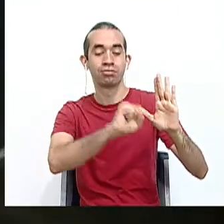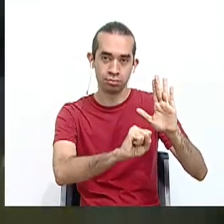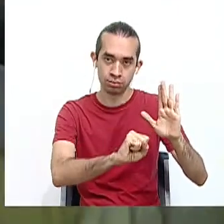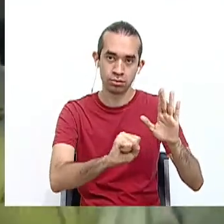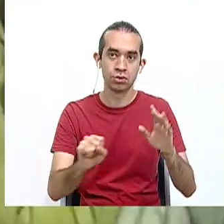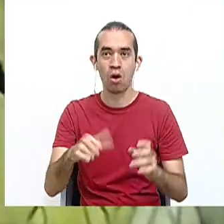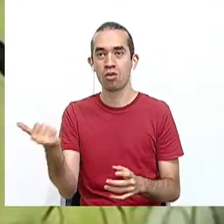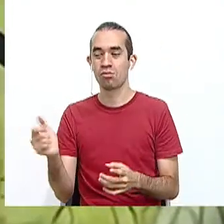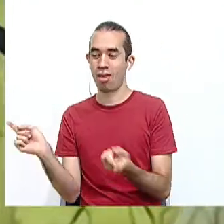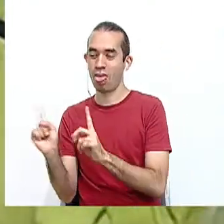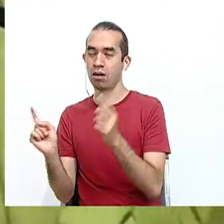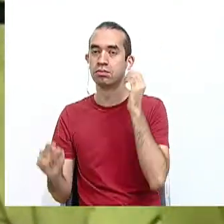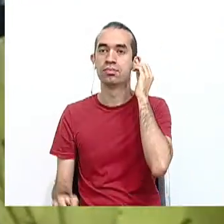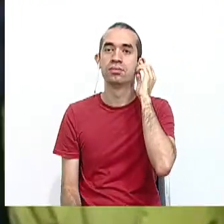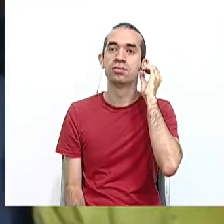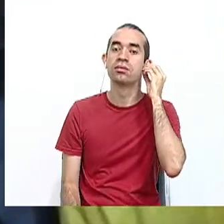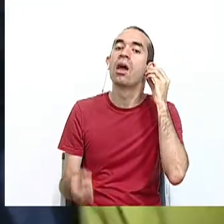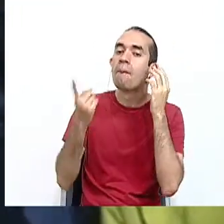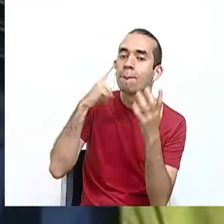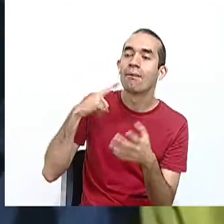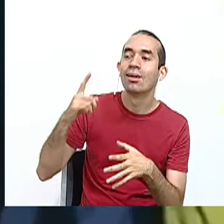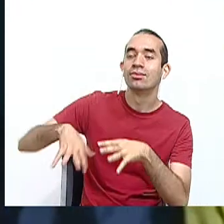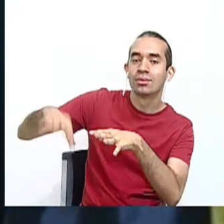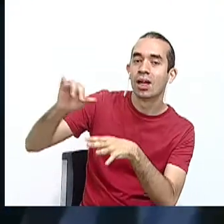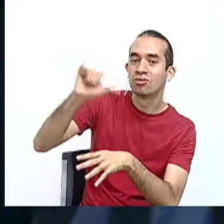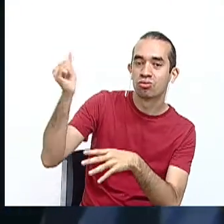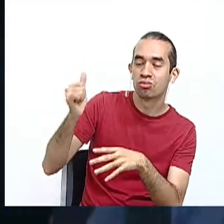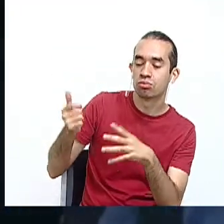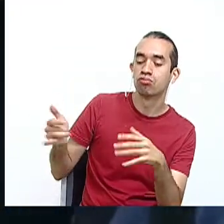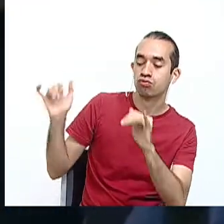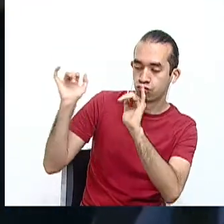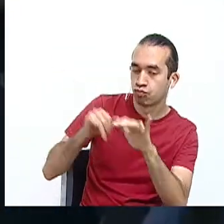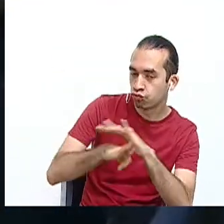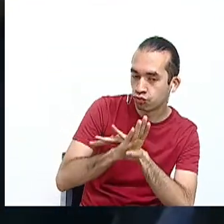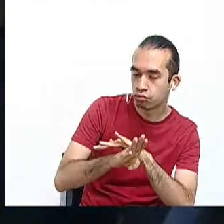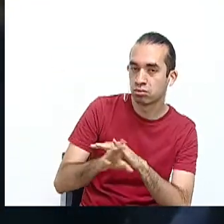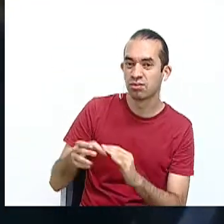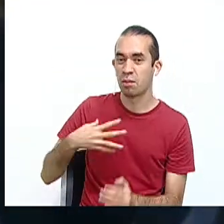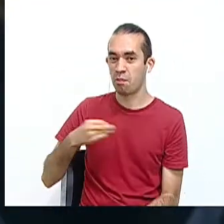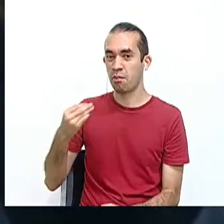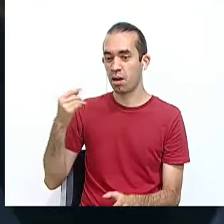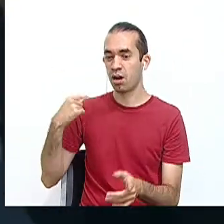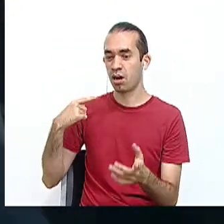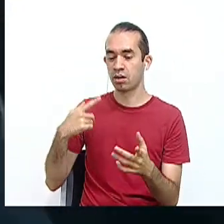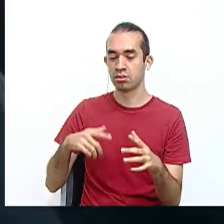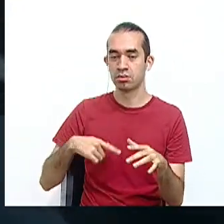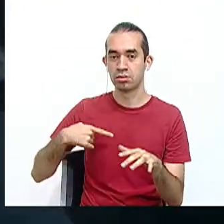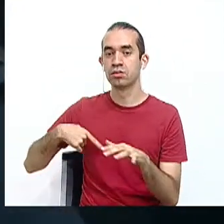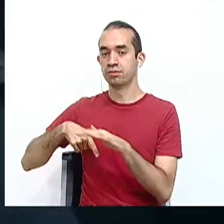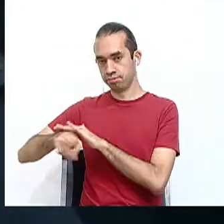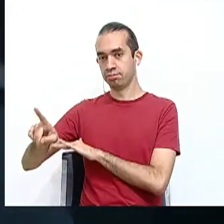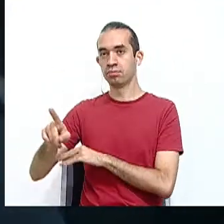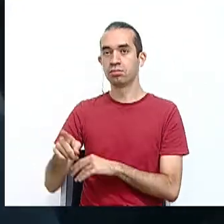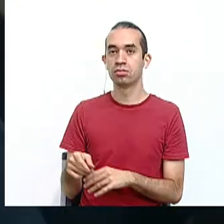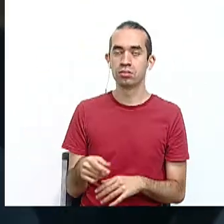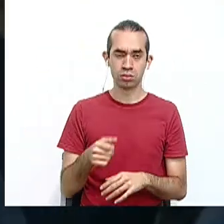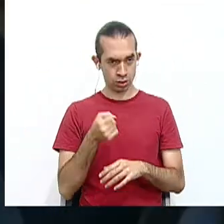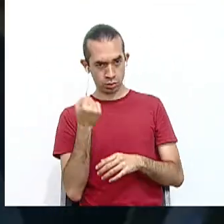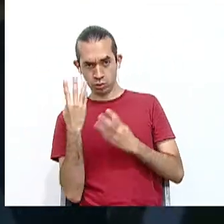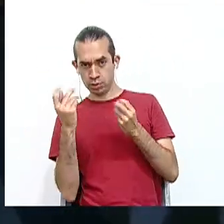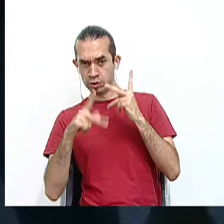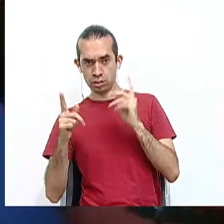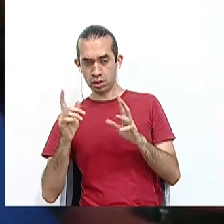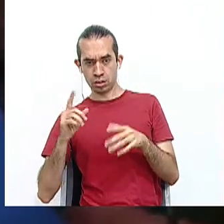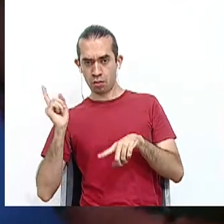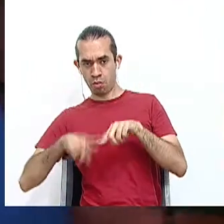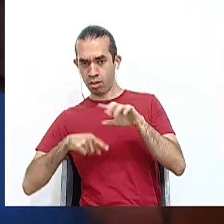otros... Si usted saca la azul, se queda. Si usted saca la otra, la blanca, se entra. ¿Se queda siempre mucha gente afuera? Siempre, sí, siempre mucha